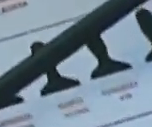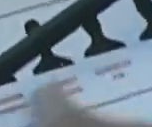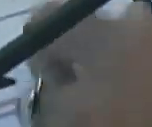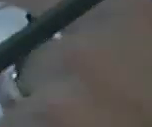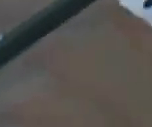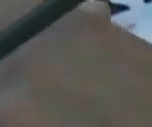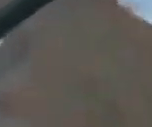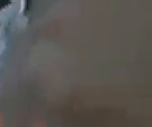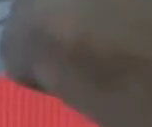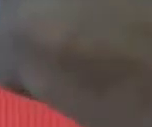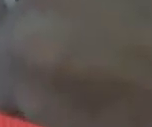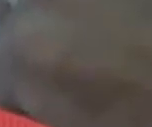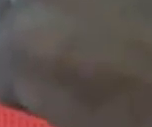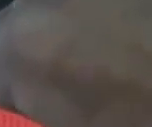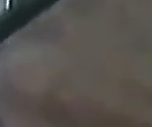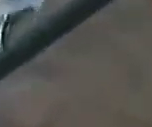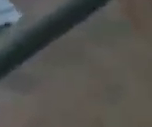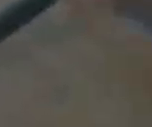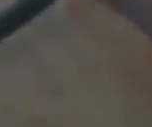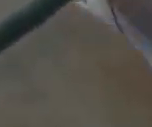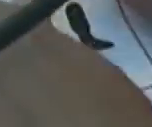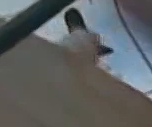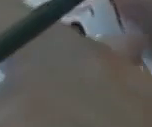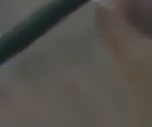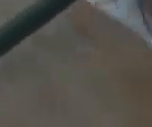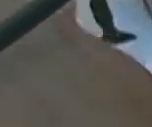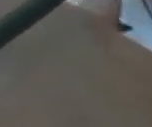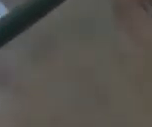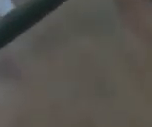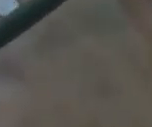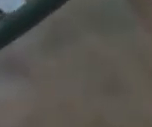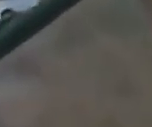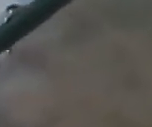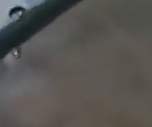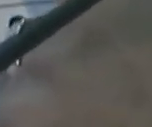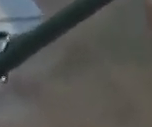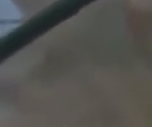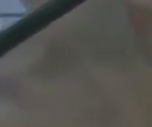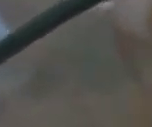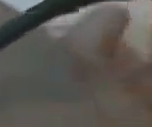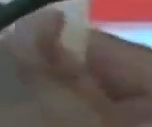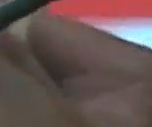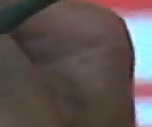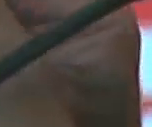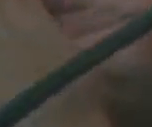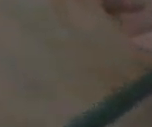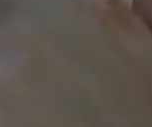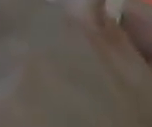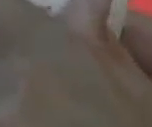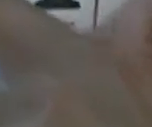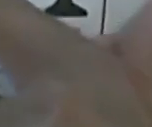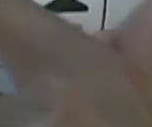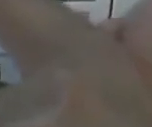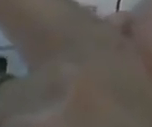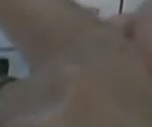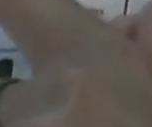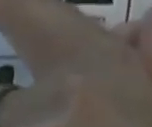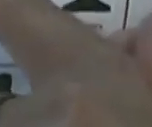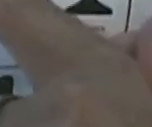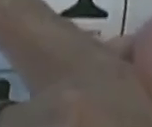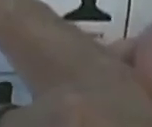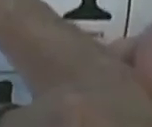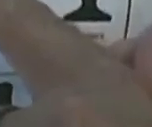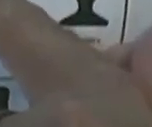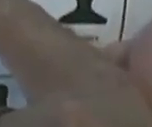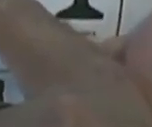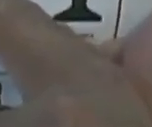Cequea. Y la participación, luego la vamos a ver nuevamente, de alias Doble Rueda. ¿Recuerdan alias Doble Rueda? Alias